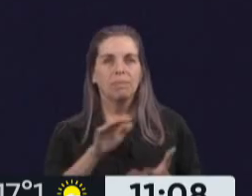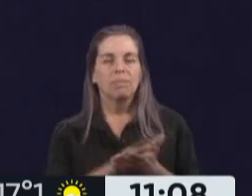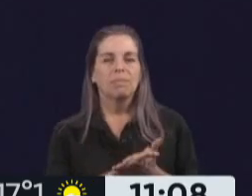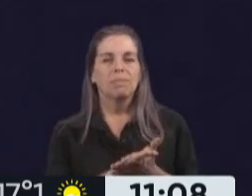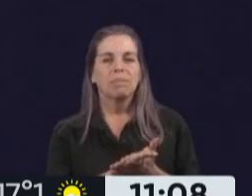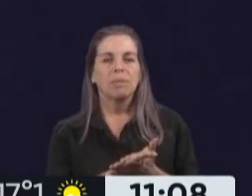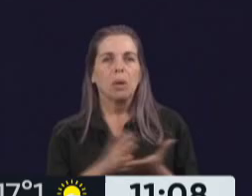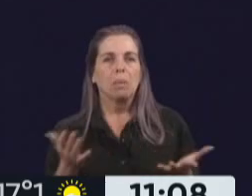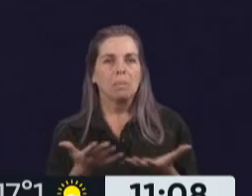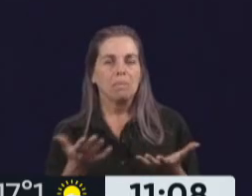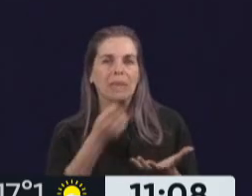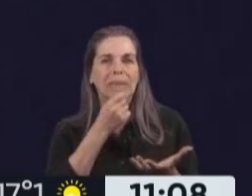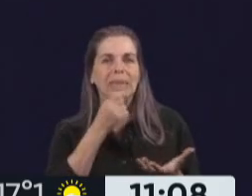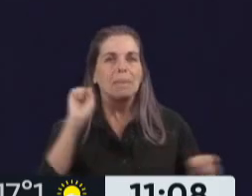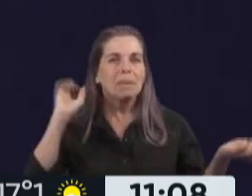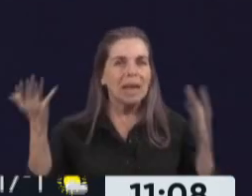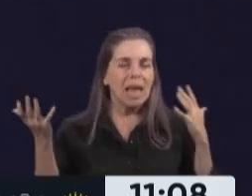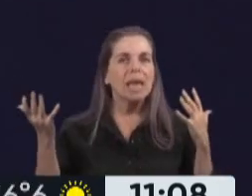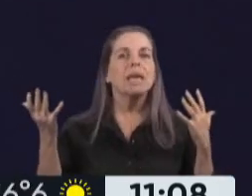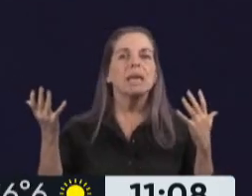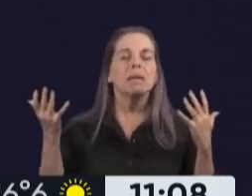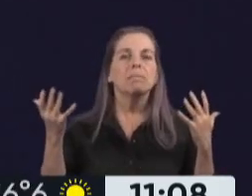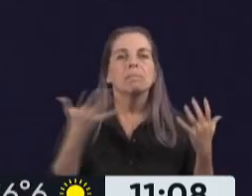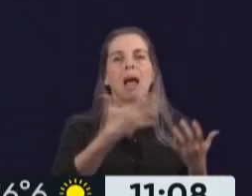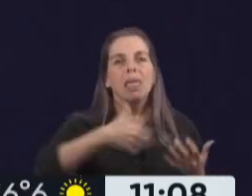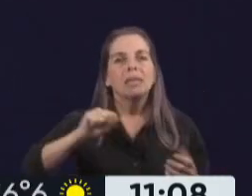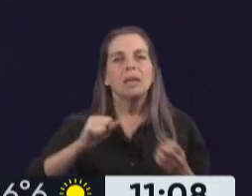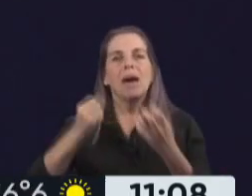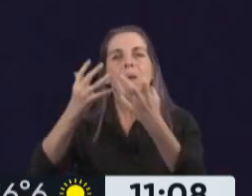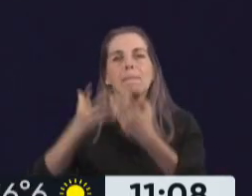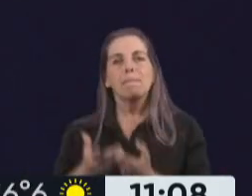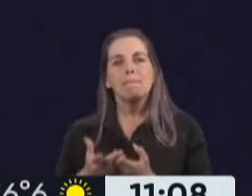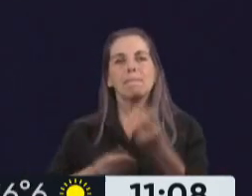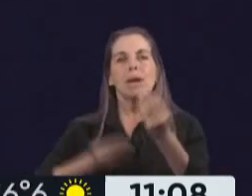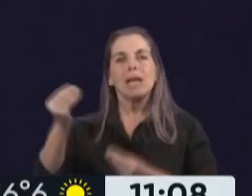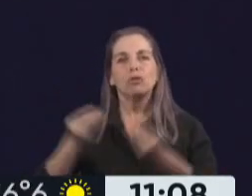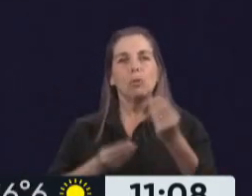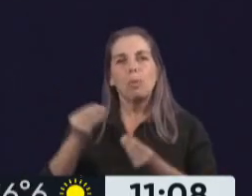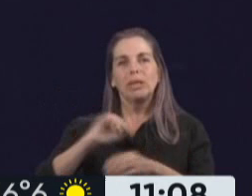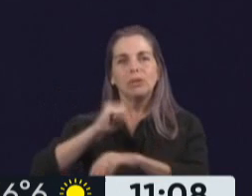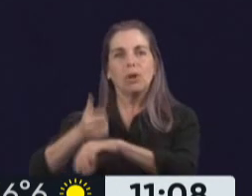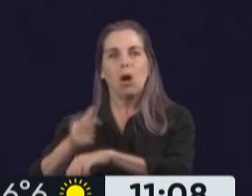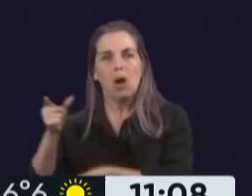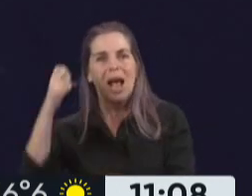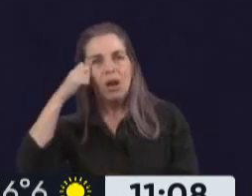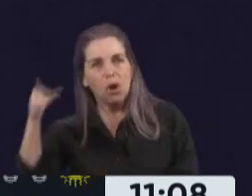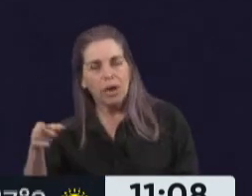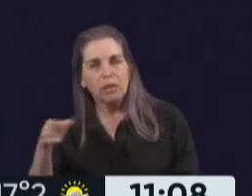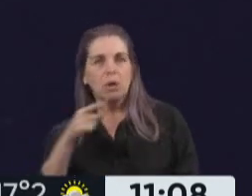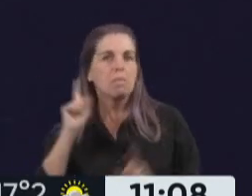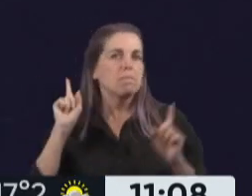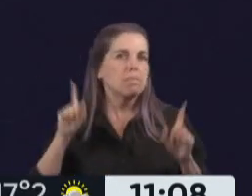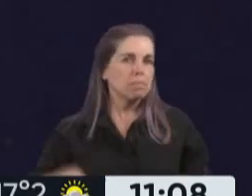la presencia o no del presidente el día que se presente el presupuesto, no está definido todavía. Es